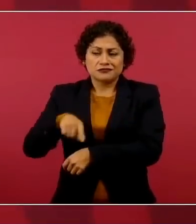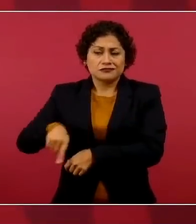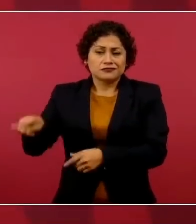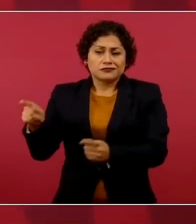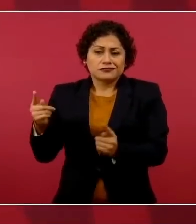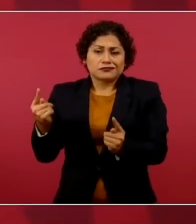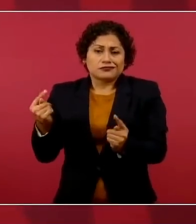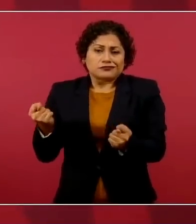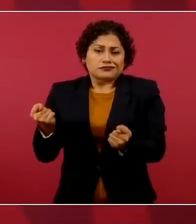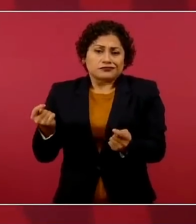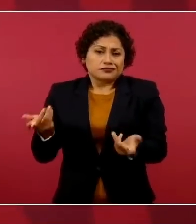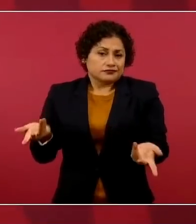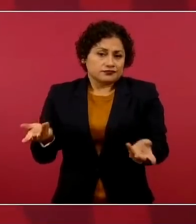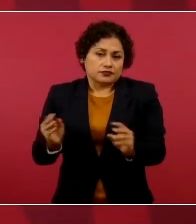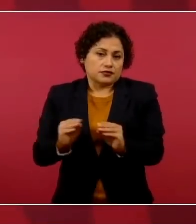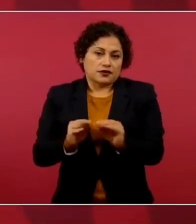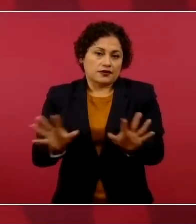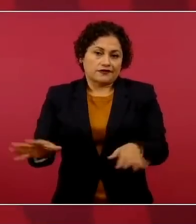presupuesto.